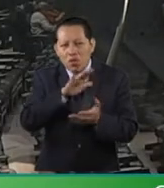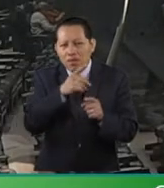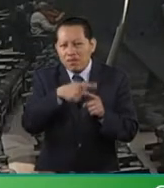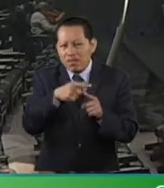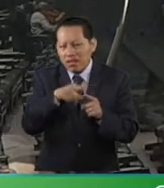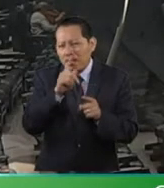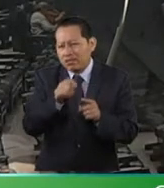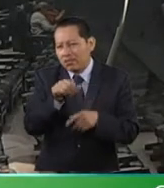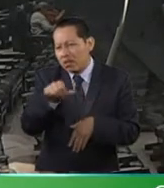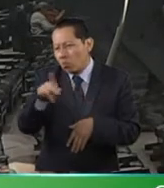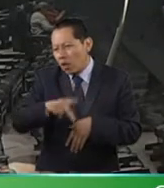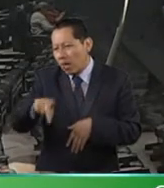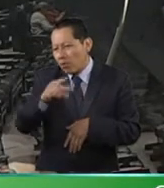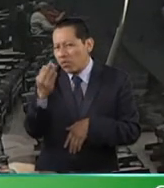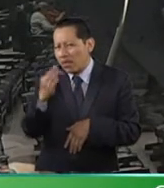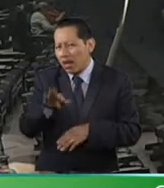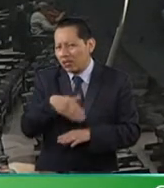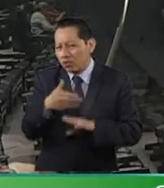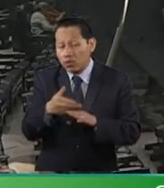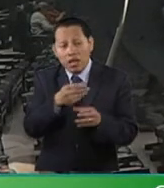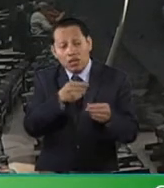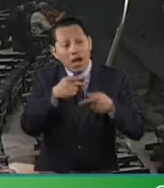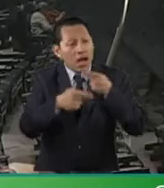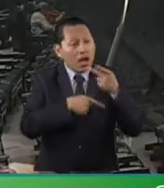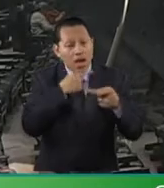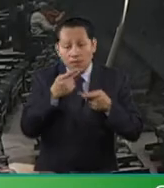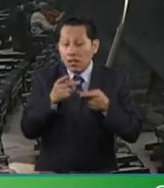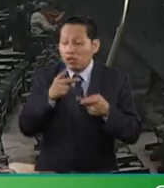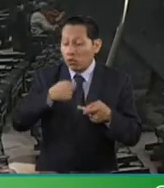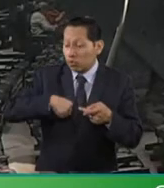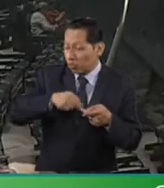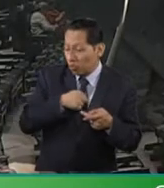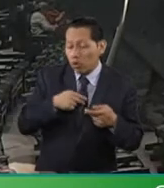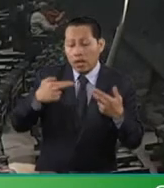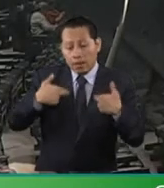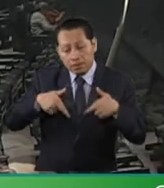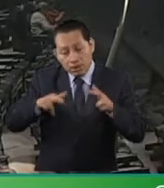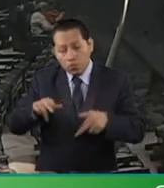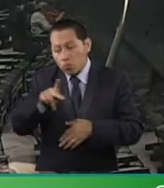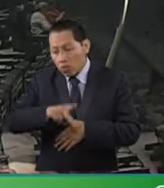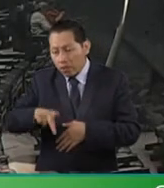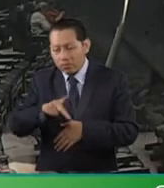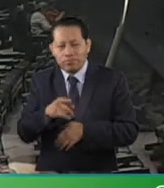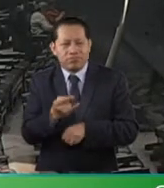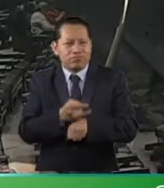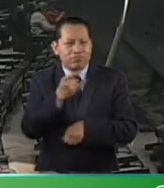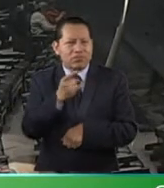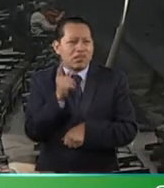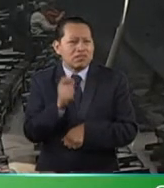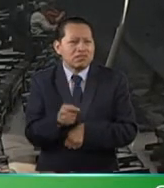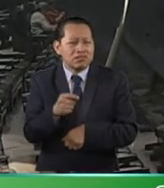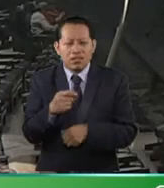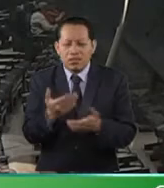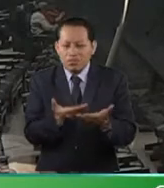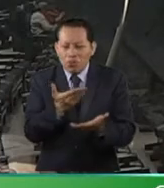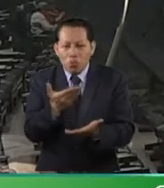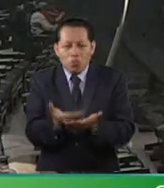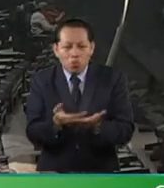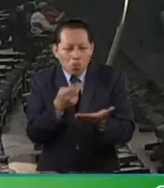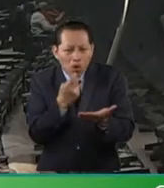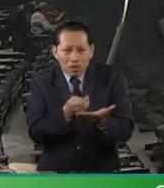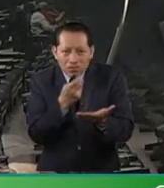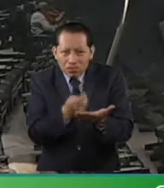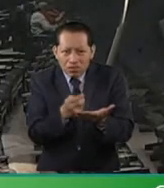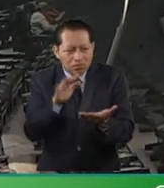traicionando al pueblo que tanto dicen representar, porque están aprobando al vapor propuestas que no elaboraron y